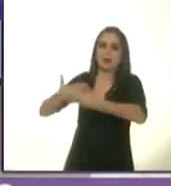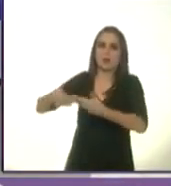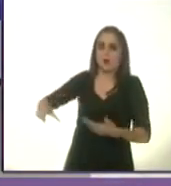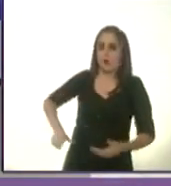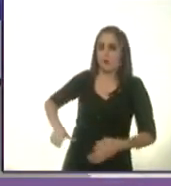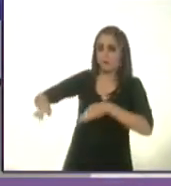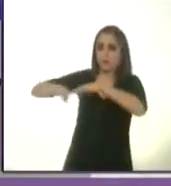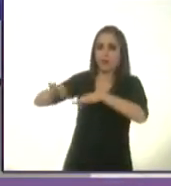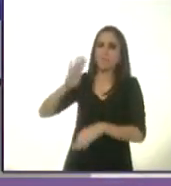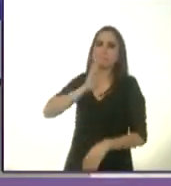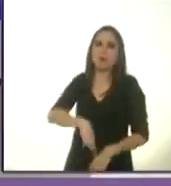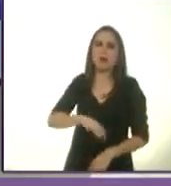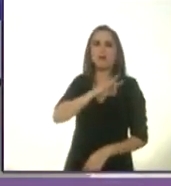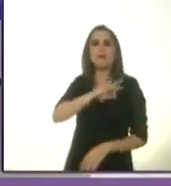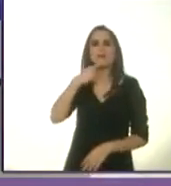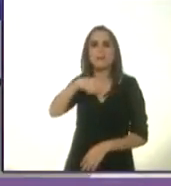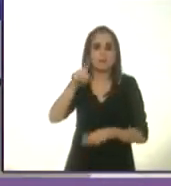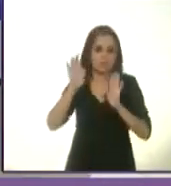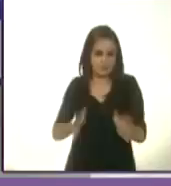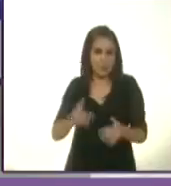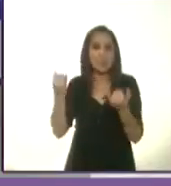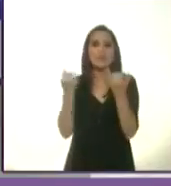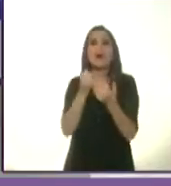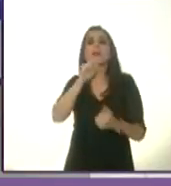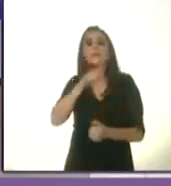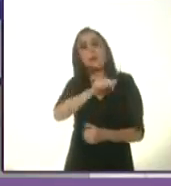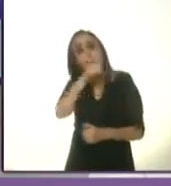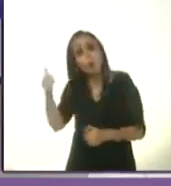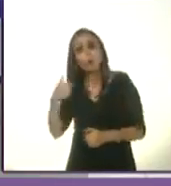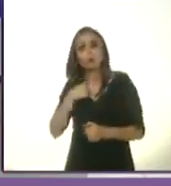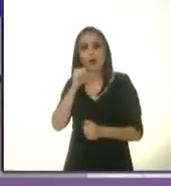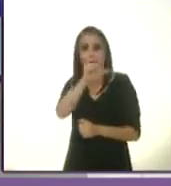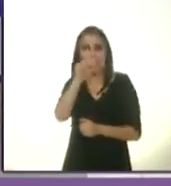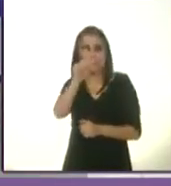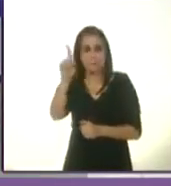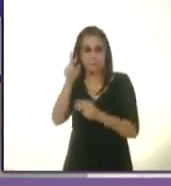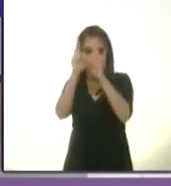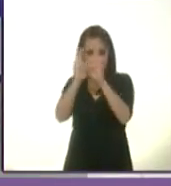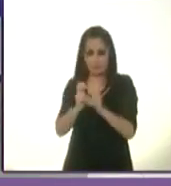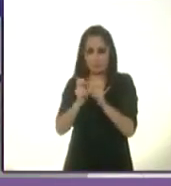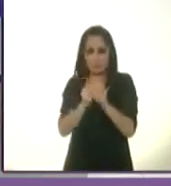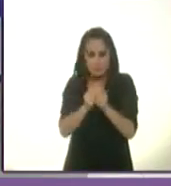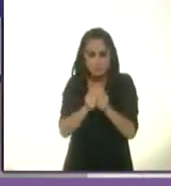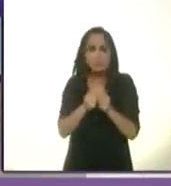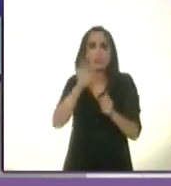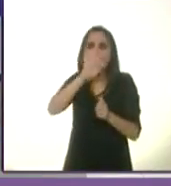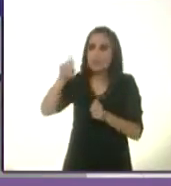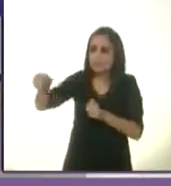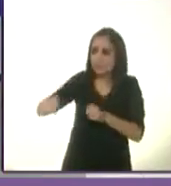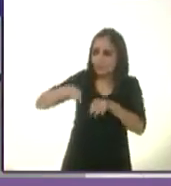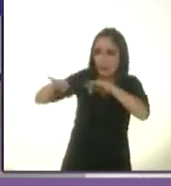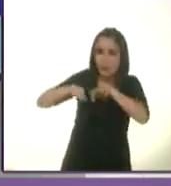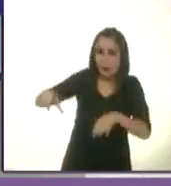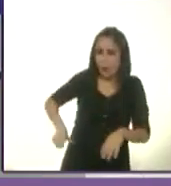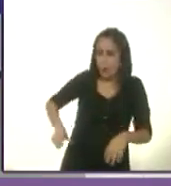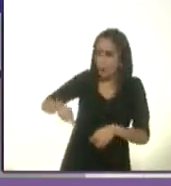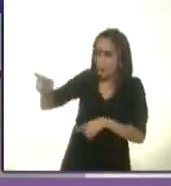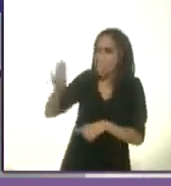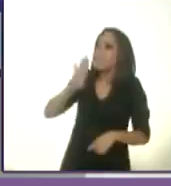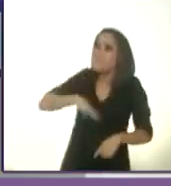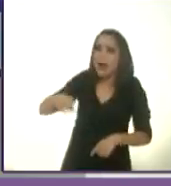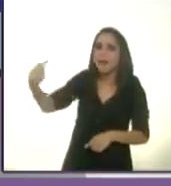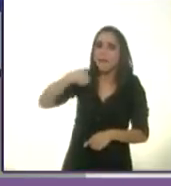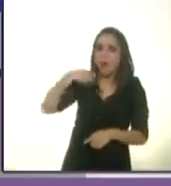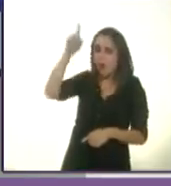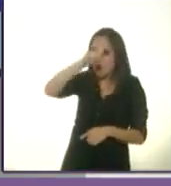aprovechar la tecnología vamos a crear una aplicación para que cualquier ciudadano pueda de los servidores públicos que no orienten no